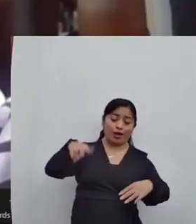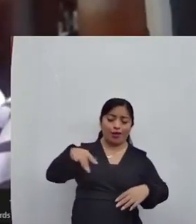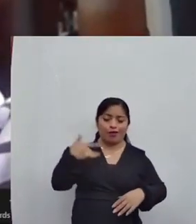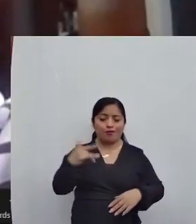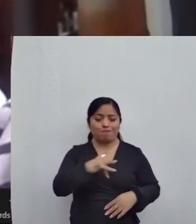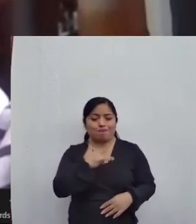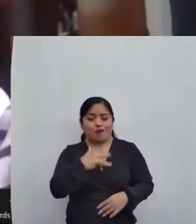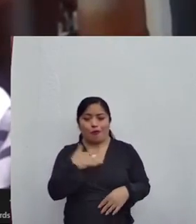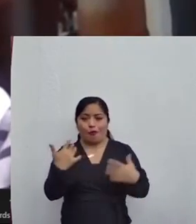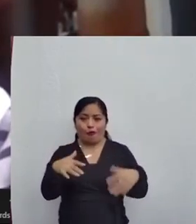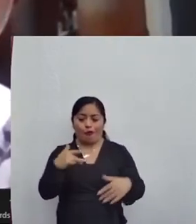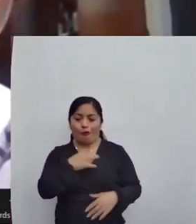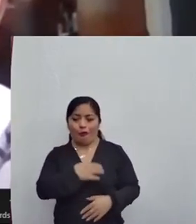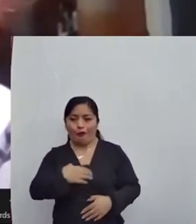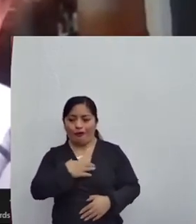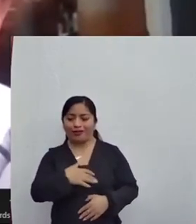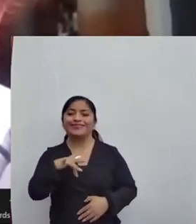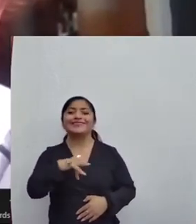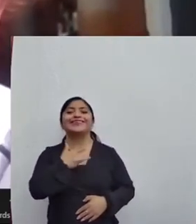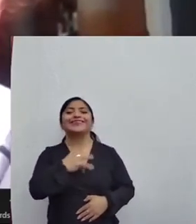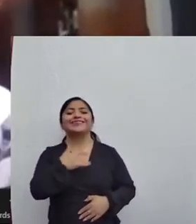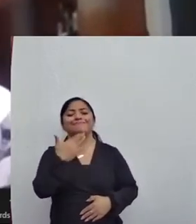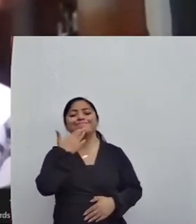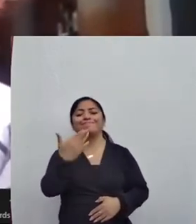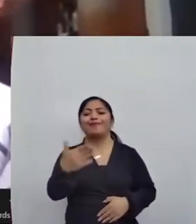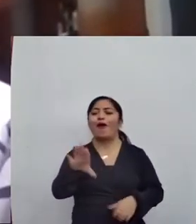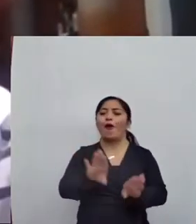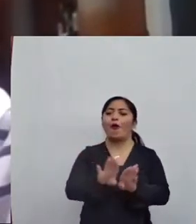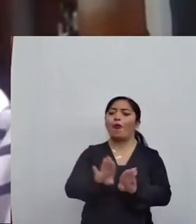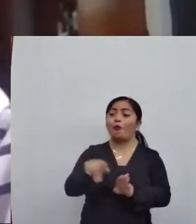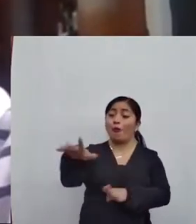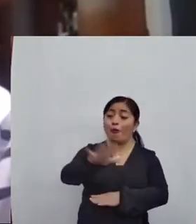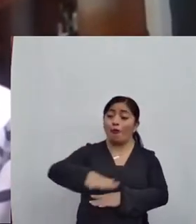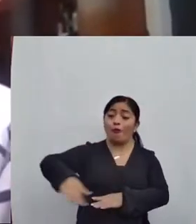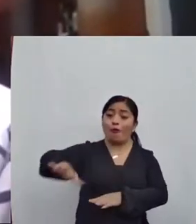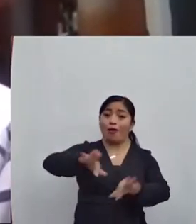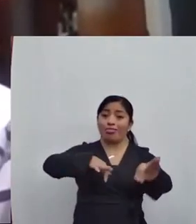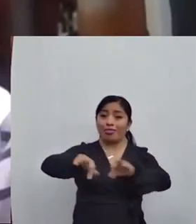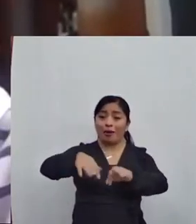estimulante y se siente muy bien saber que hay para personas